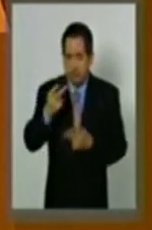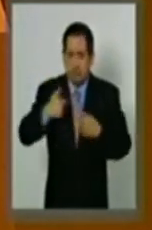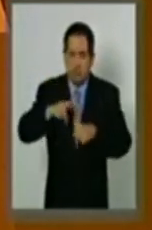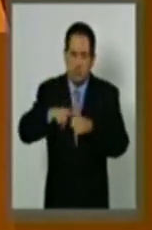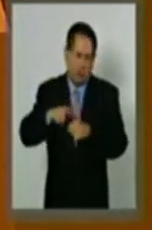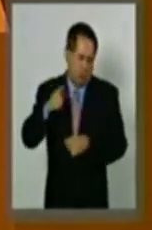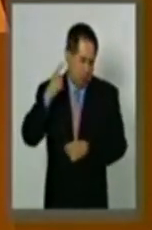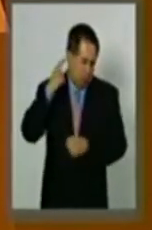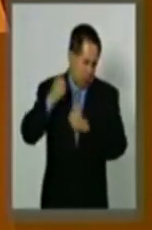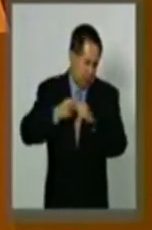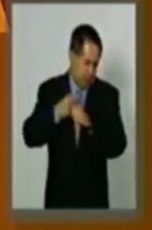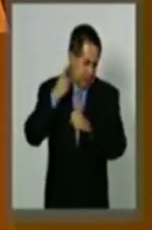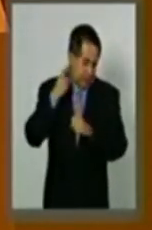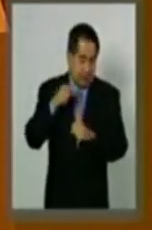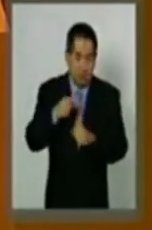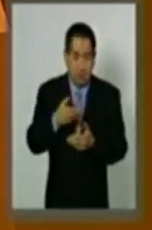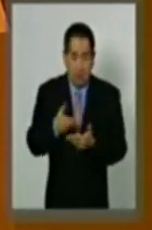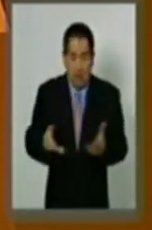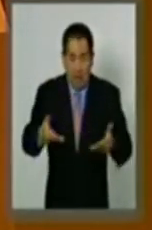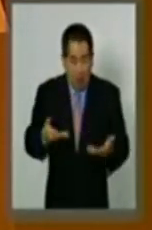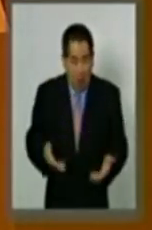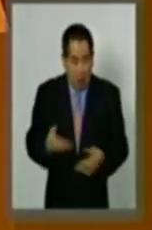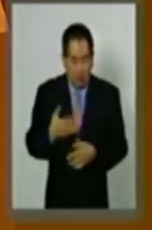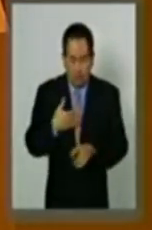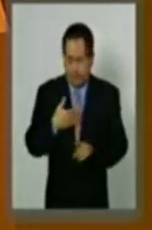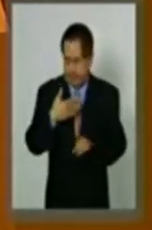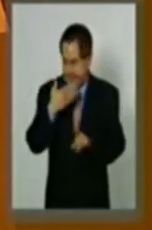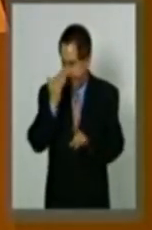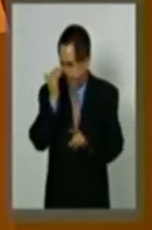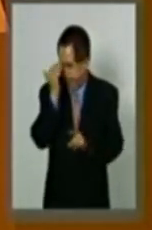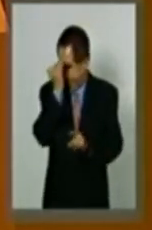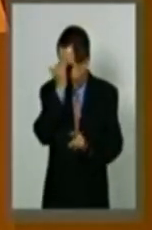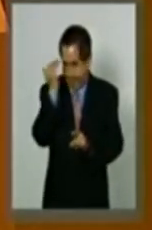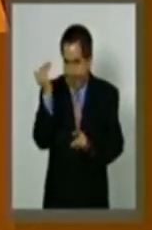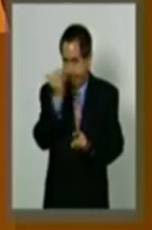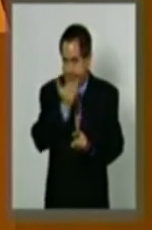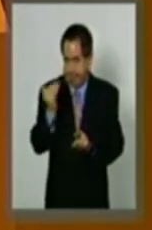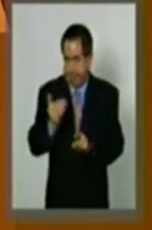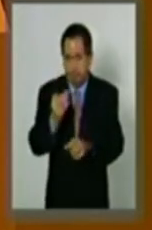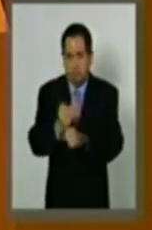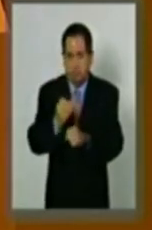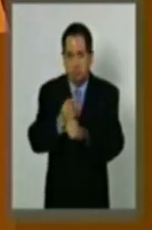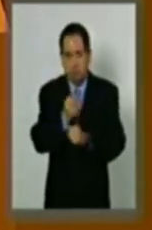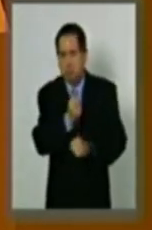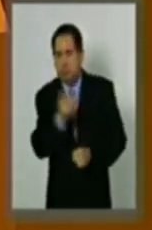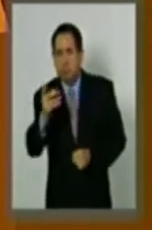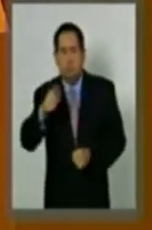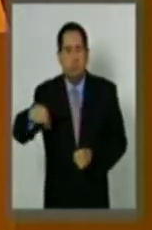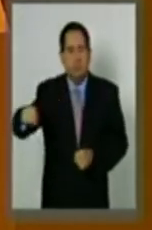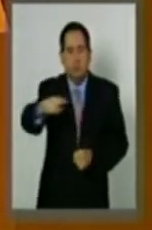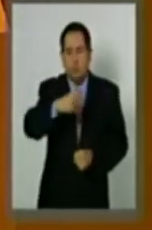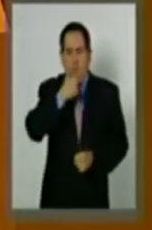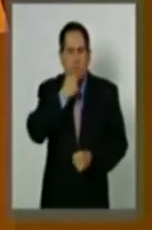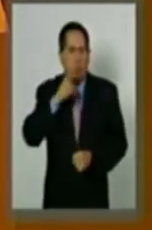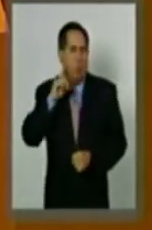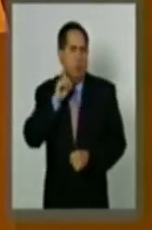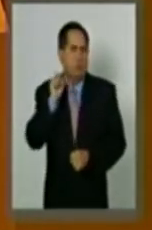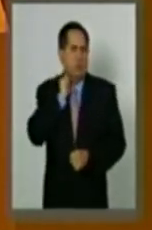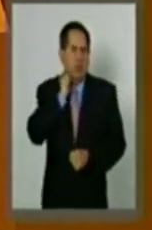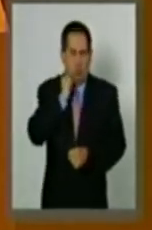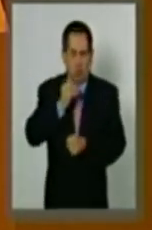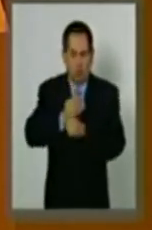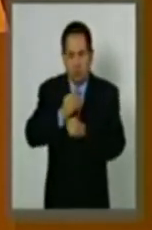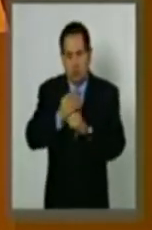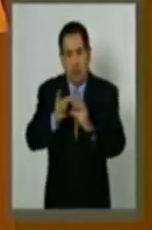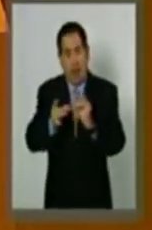tiempo, pero nada como lo que muchas y muchos senadores han manifestado